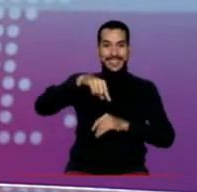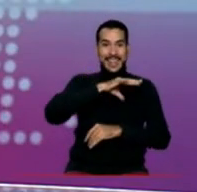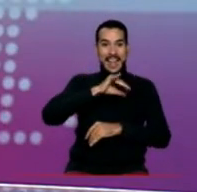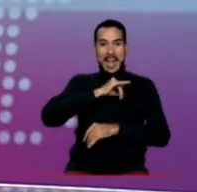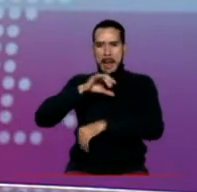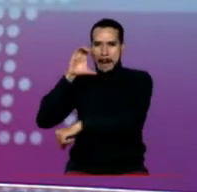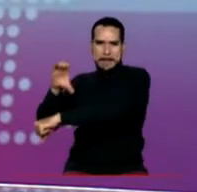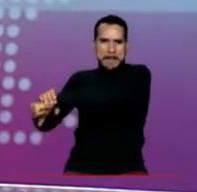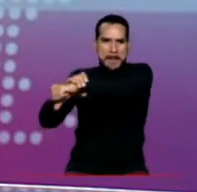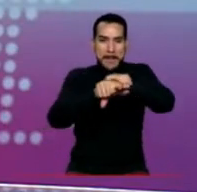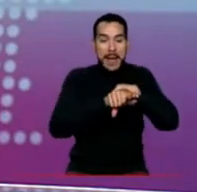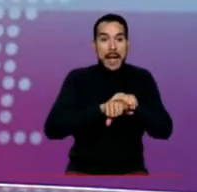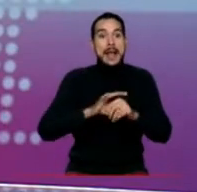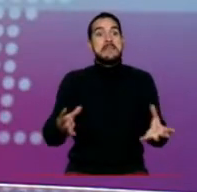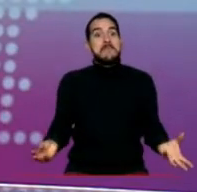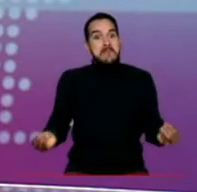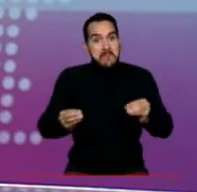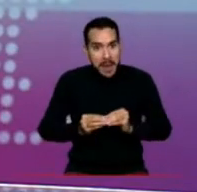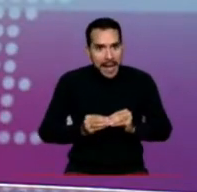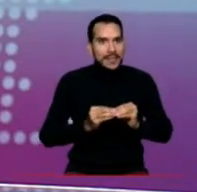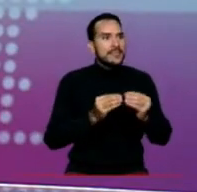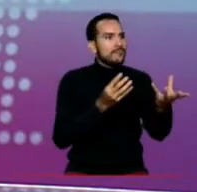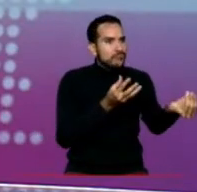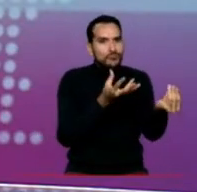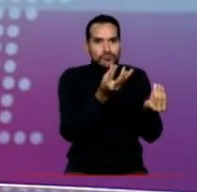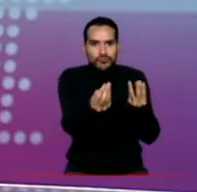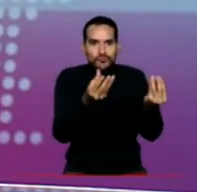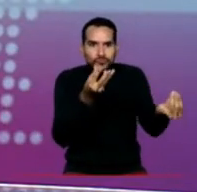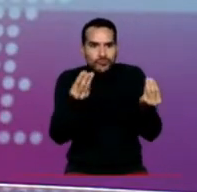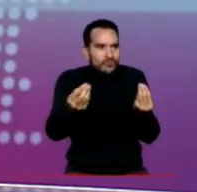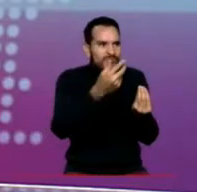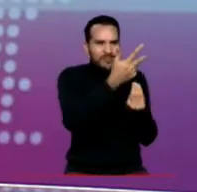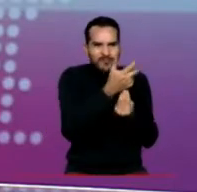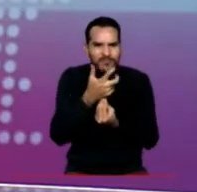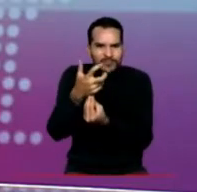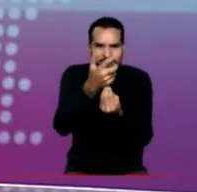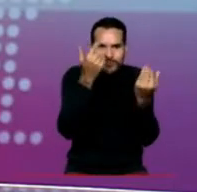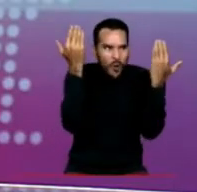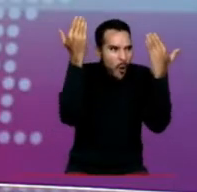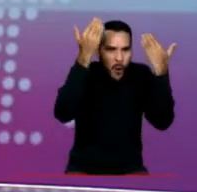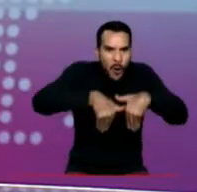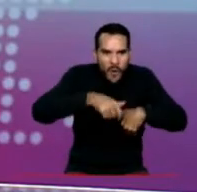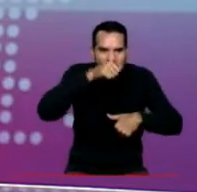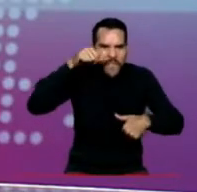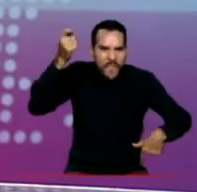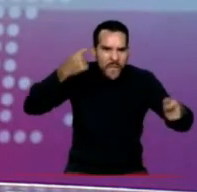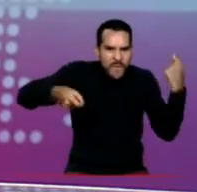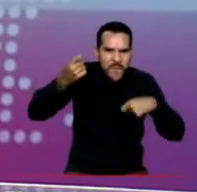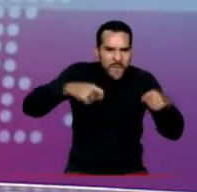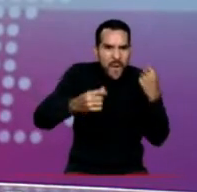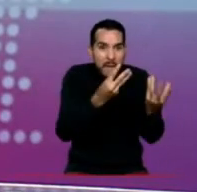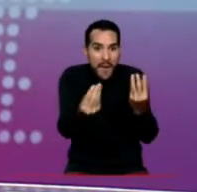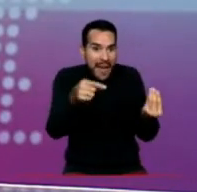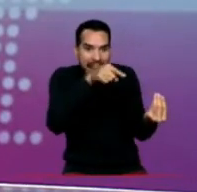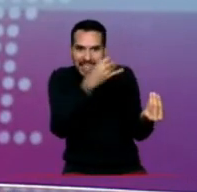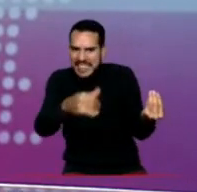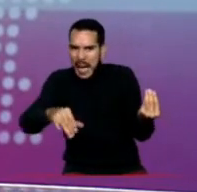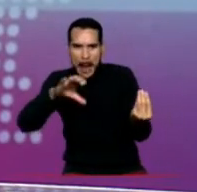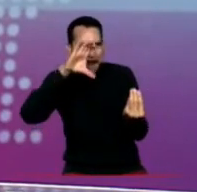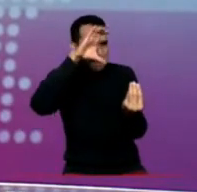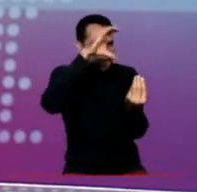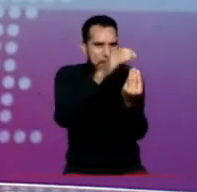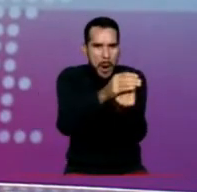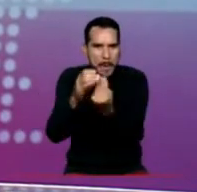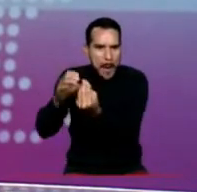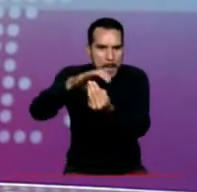la desarticulación de dos organizaciones criminales que lideraban el tráfico de alucinógenos en diferentes sectores de la ciudad. John Alex